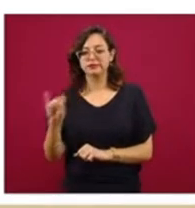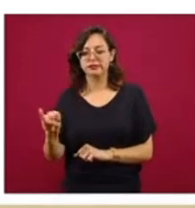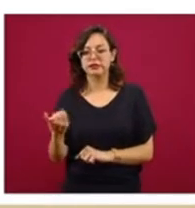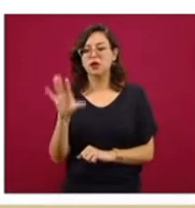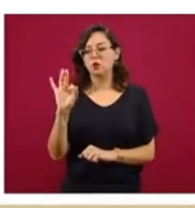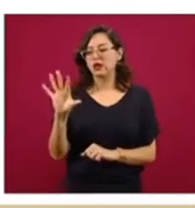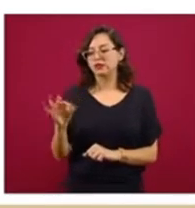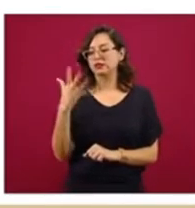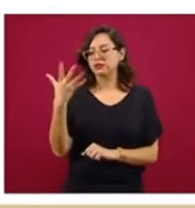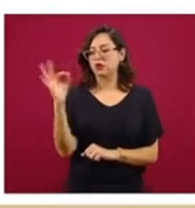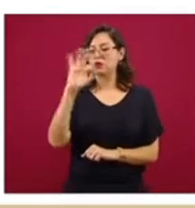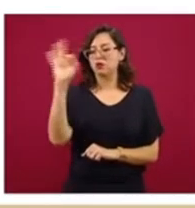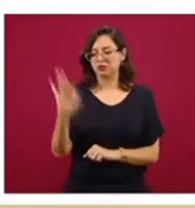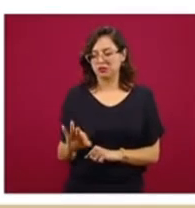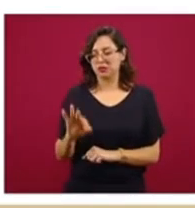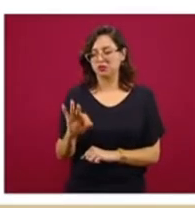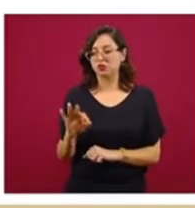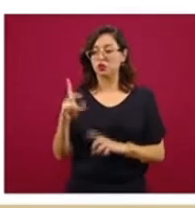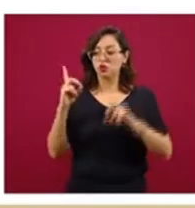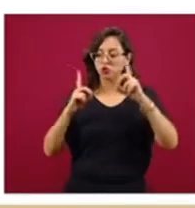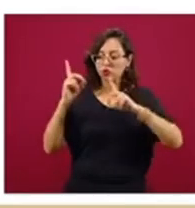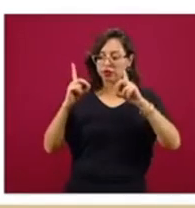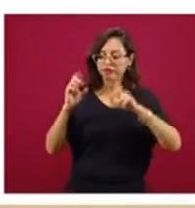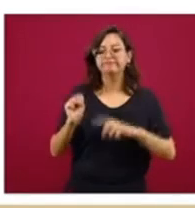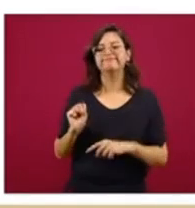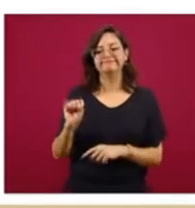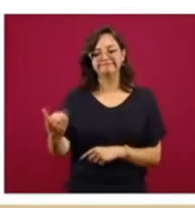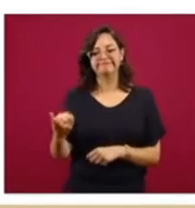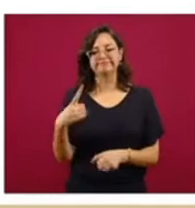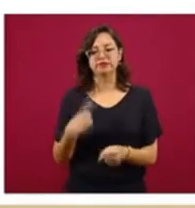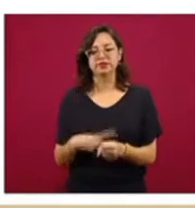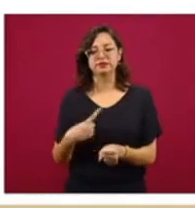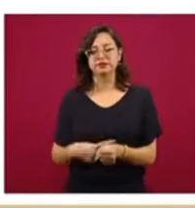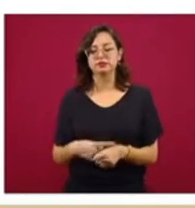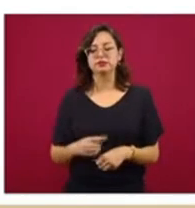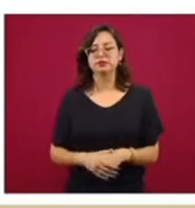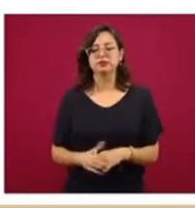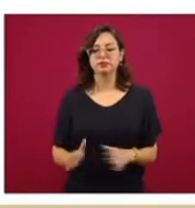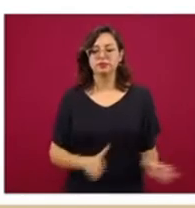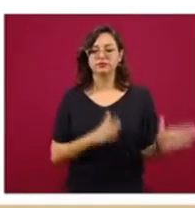Curiosamente, el 45% de los casos sospechosos se confirman. La siguiente.